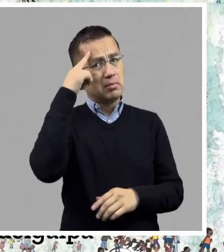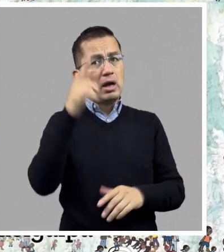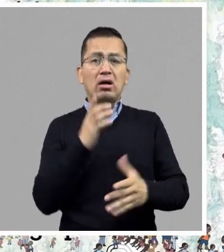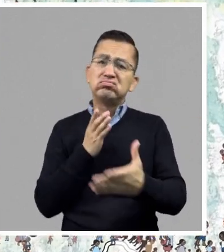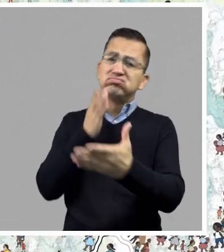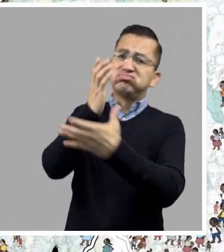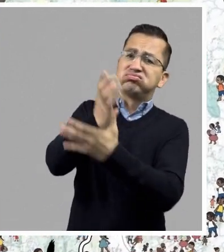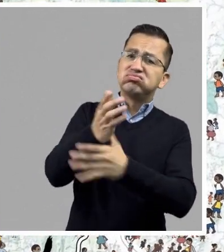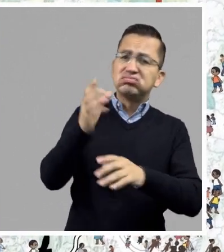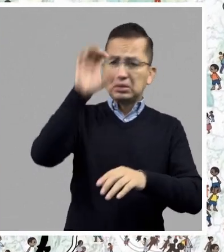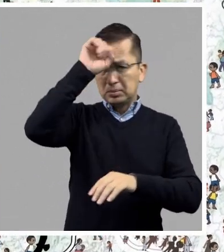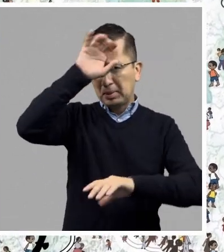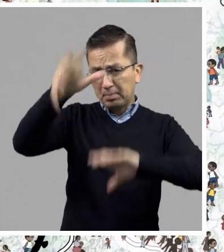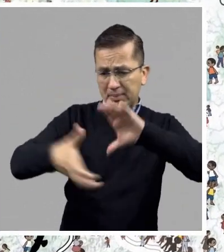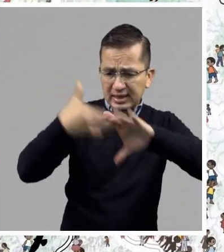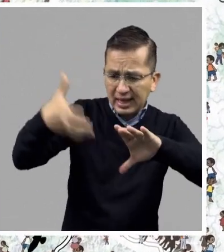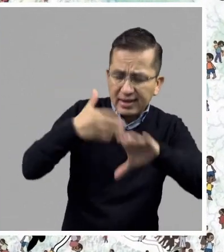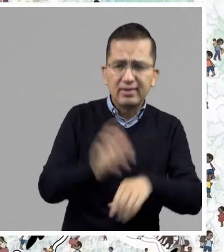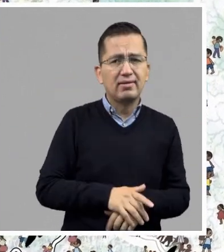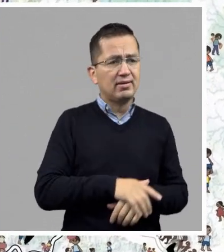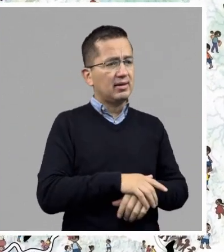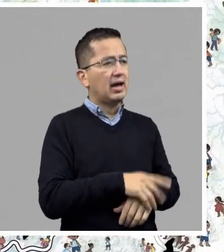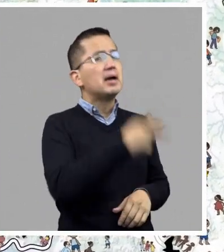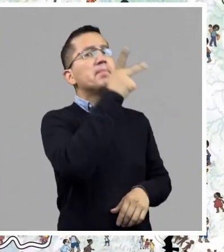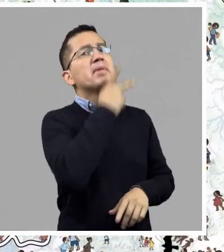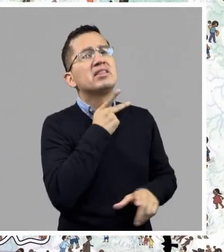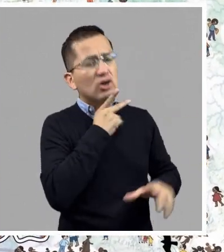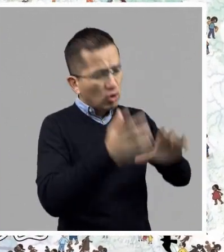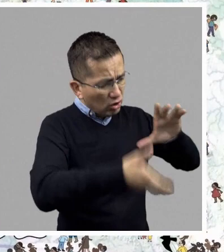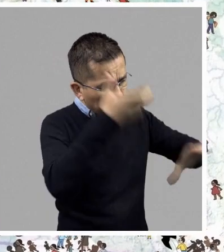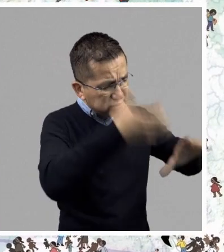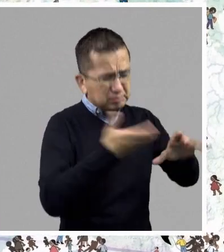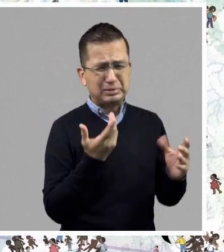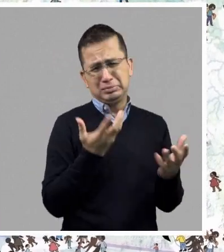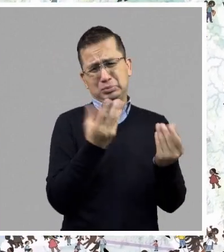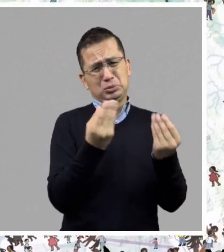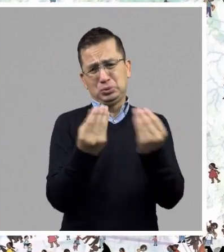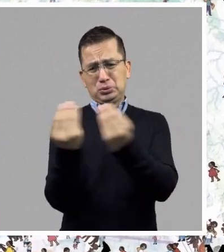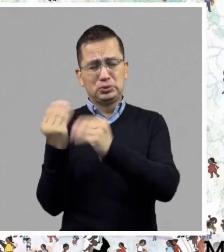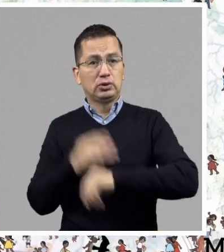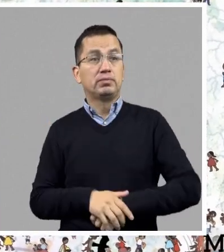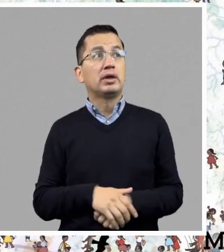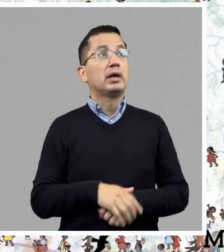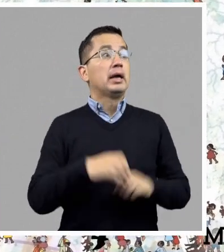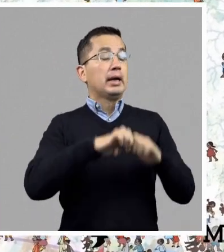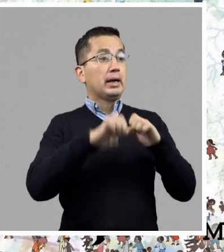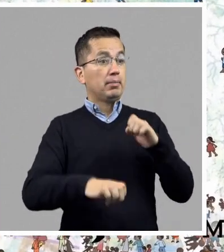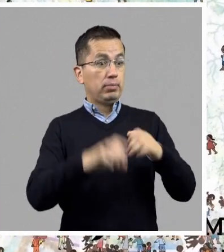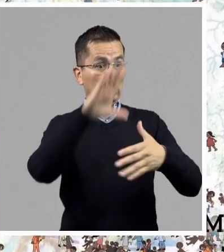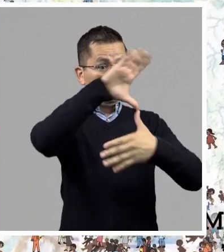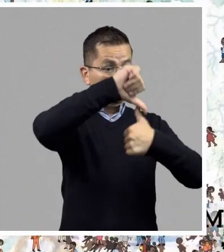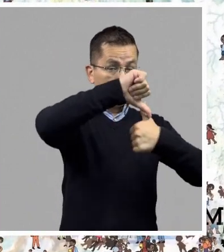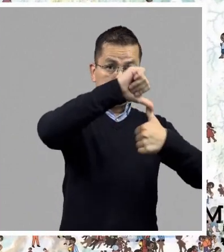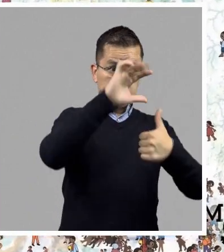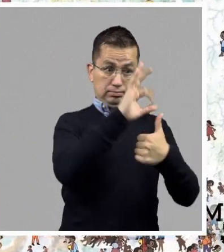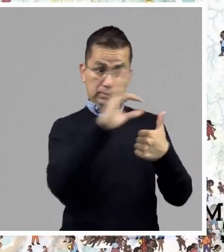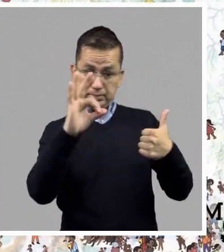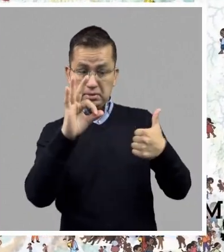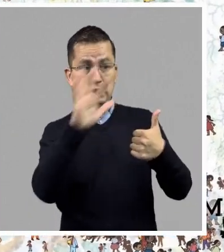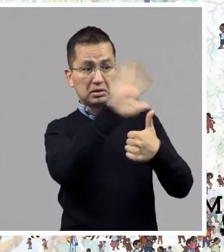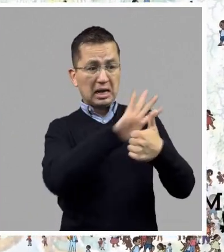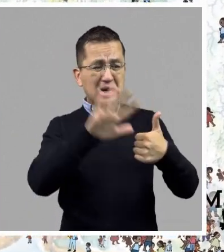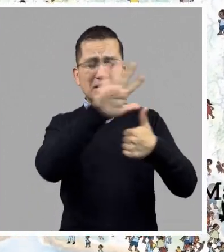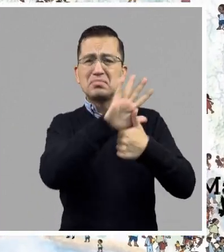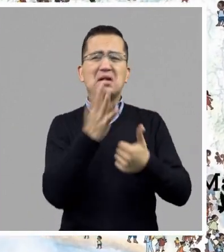petróleo etcétera y muchas de las muchas veces es como que Bueno ahí no hay nadie no especialmente para el lado del Caribe no hay no hay nadie